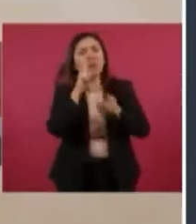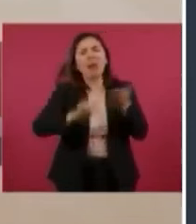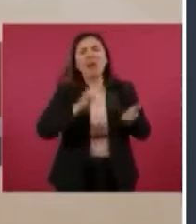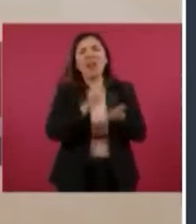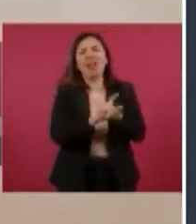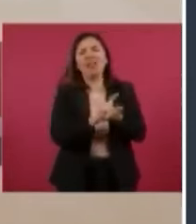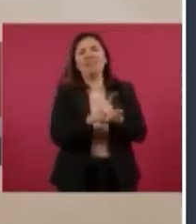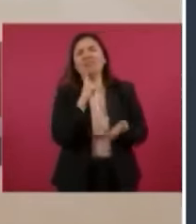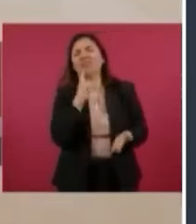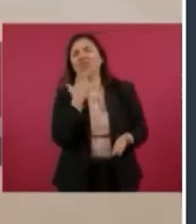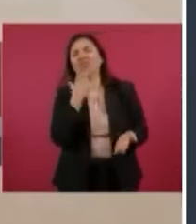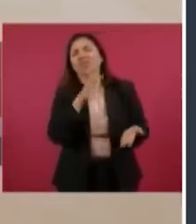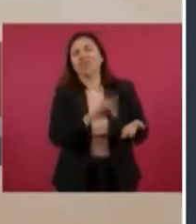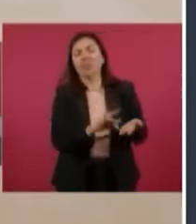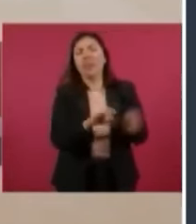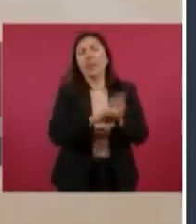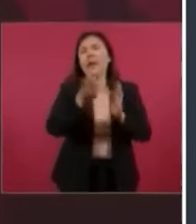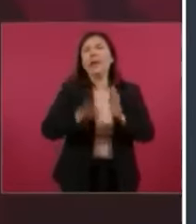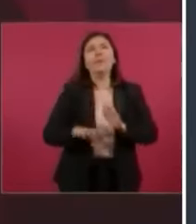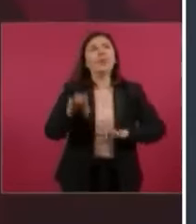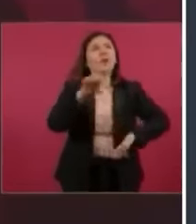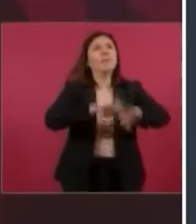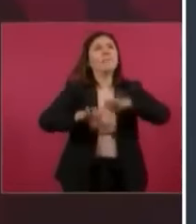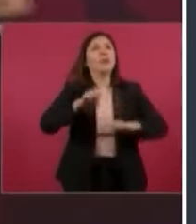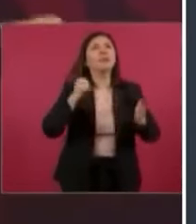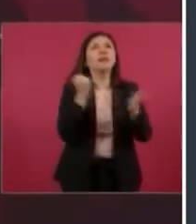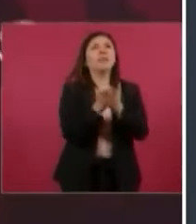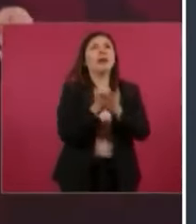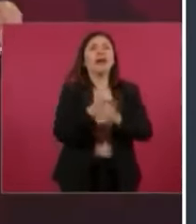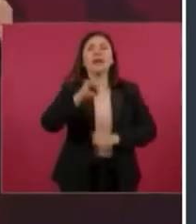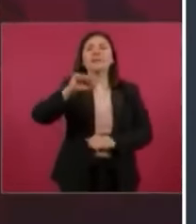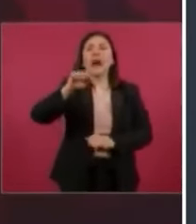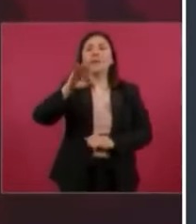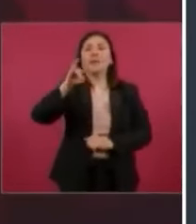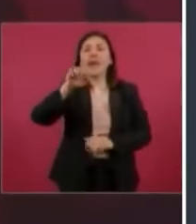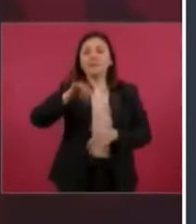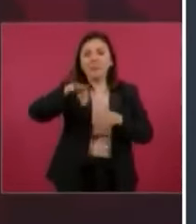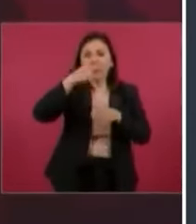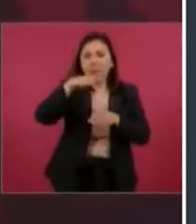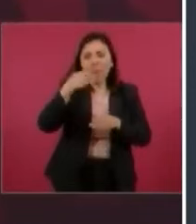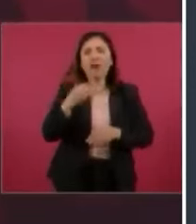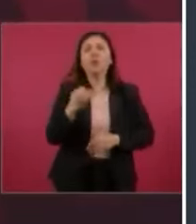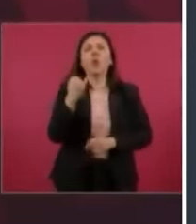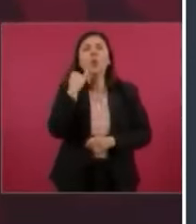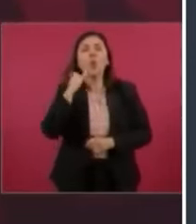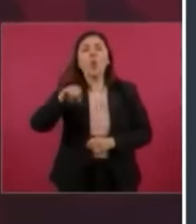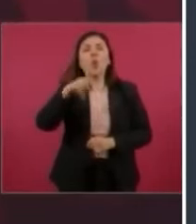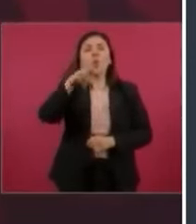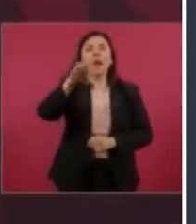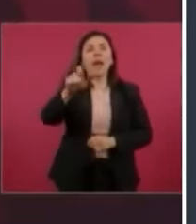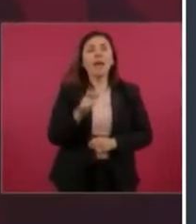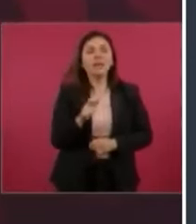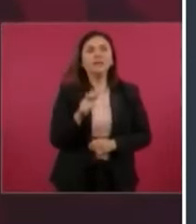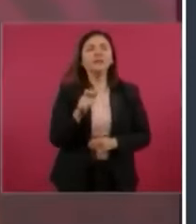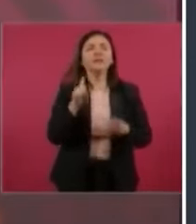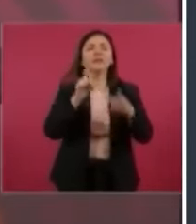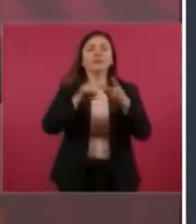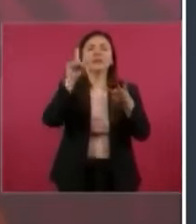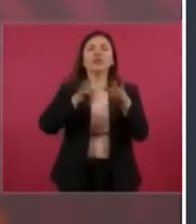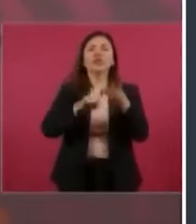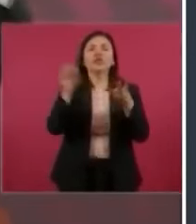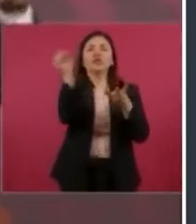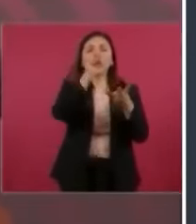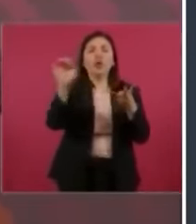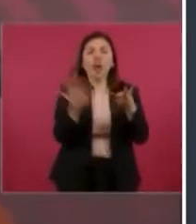2006 el presidente estimó la historia como completamente falsa y una calumnia como están las cosas el presidente